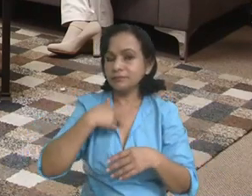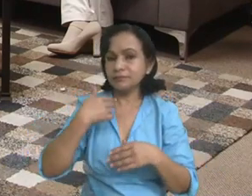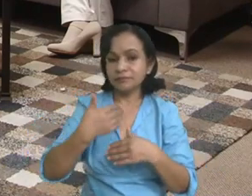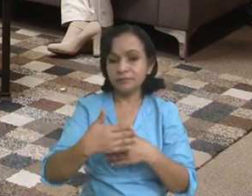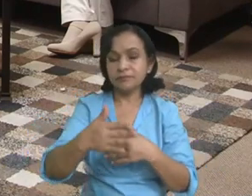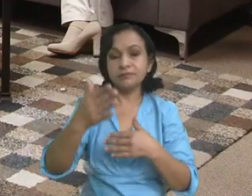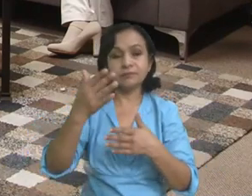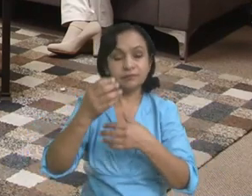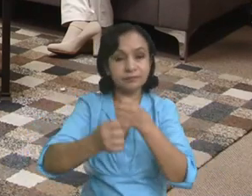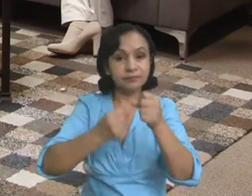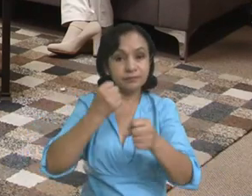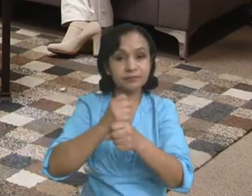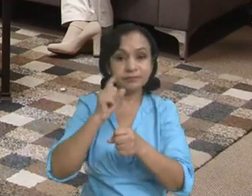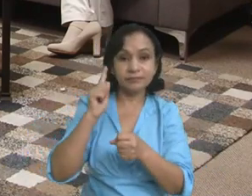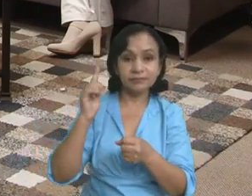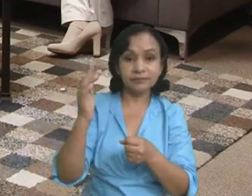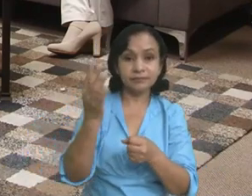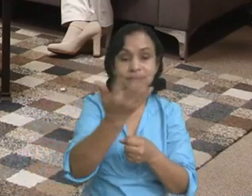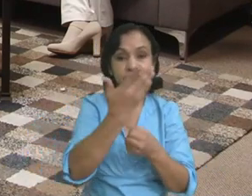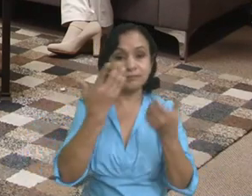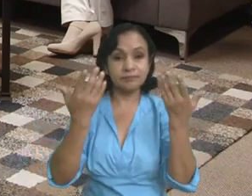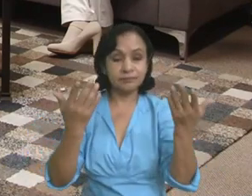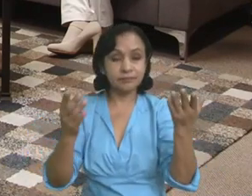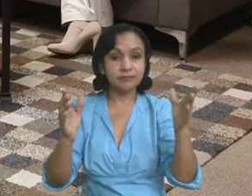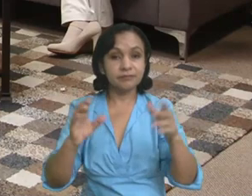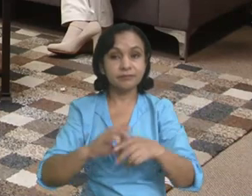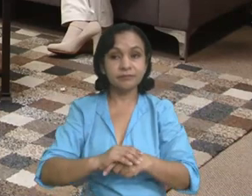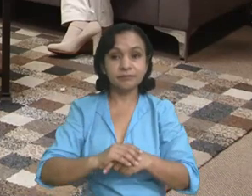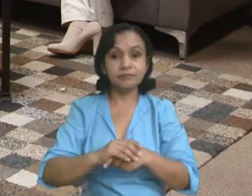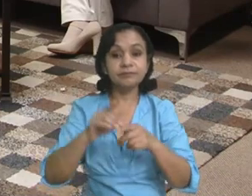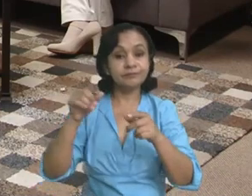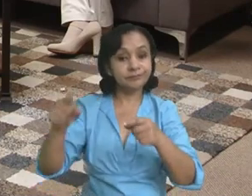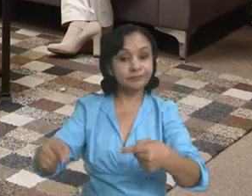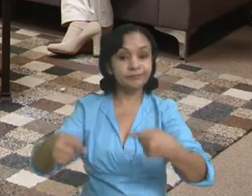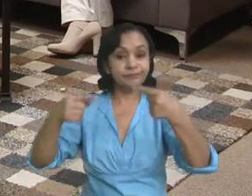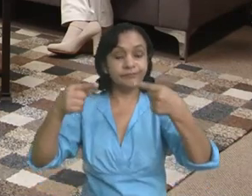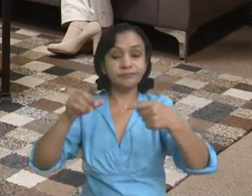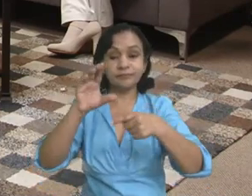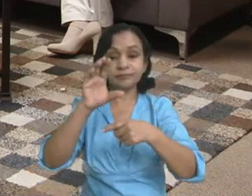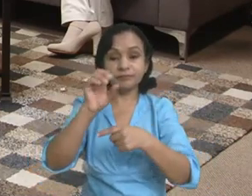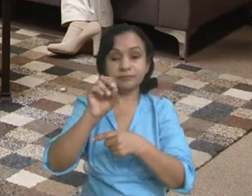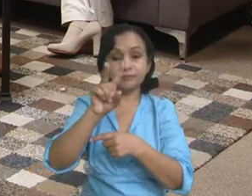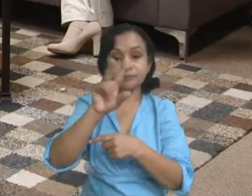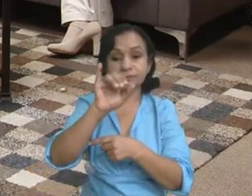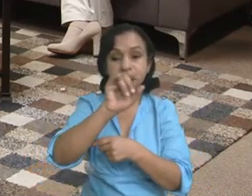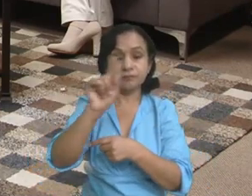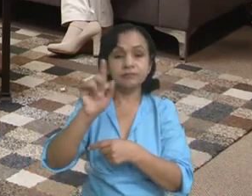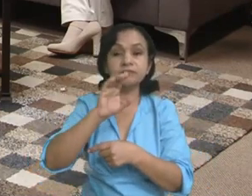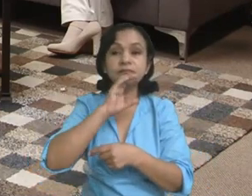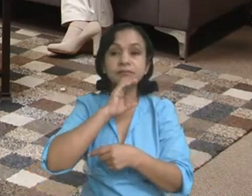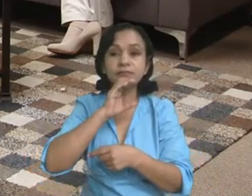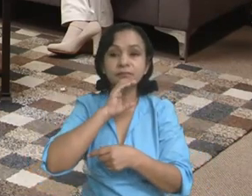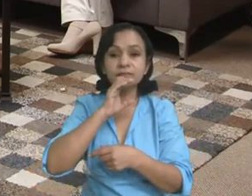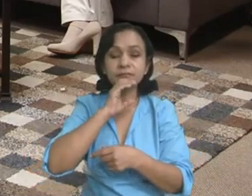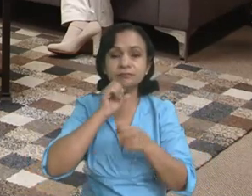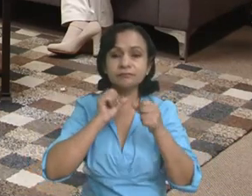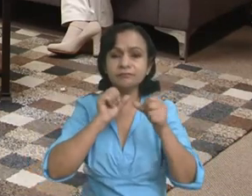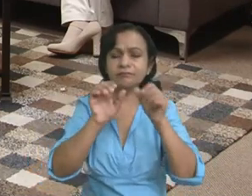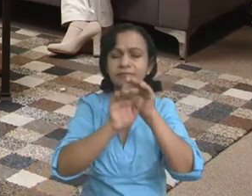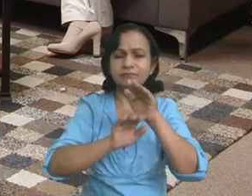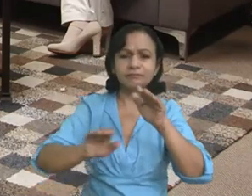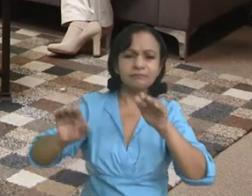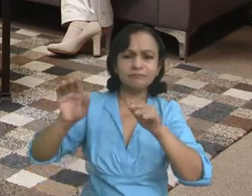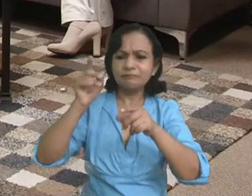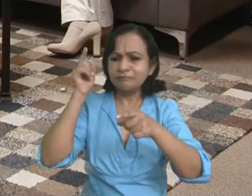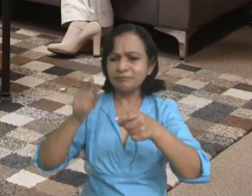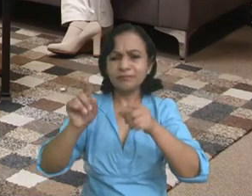tiempos en los que todos reclaman la situación de enfrentamiento al COVID, nuestra patria sigue siendo más asediada,